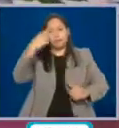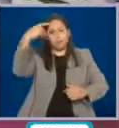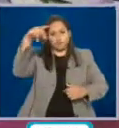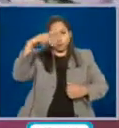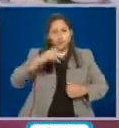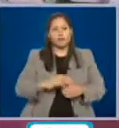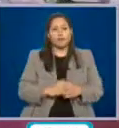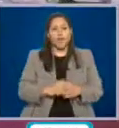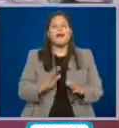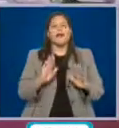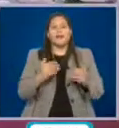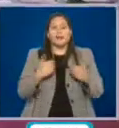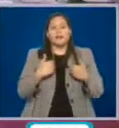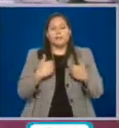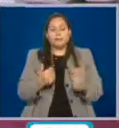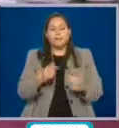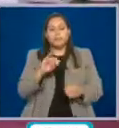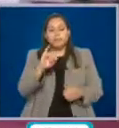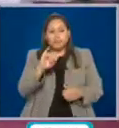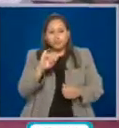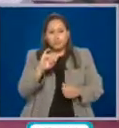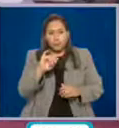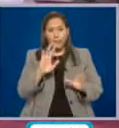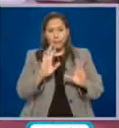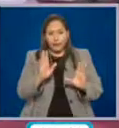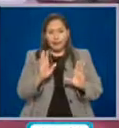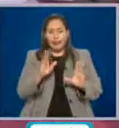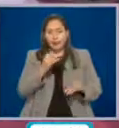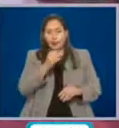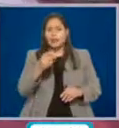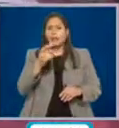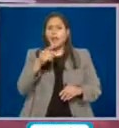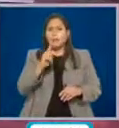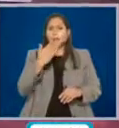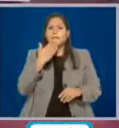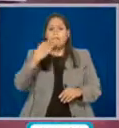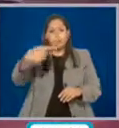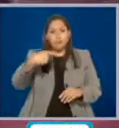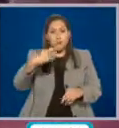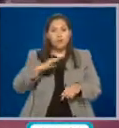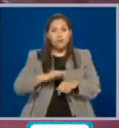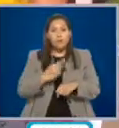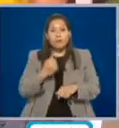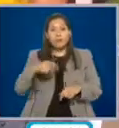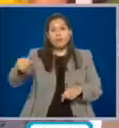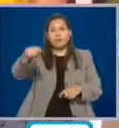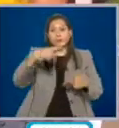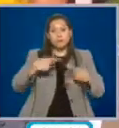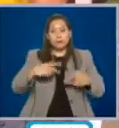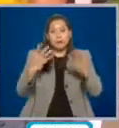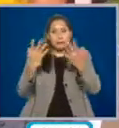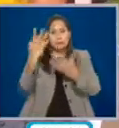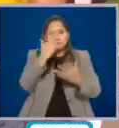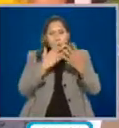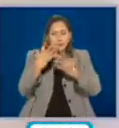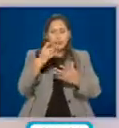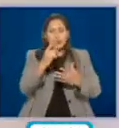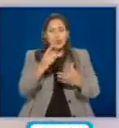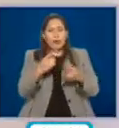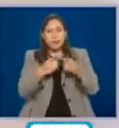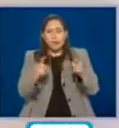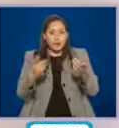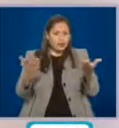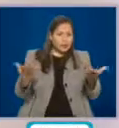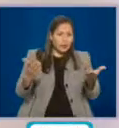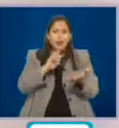locales. Sí, muy bien. Porque así funciona nuestro sistema. Pero qué bueno que lo preguntaste, porque si no, las personas a veces no saben diferenciar